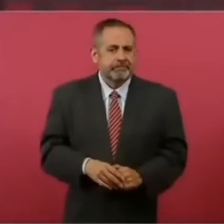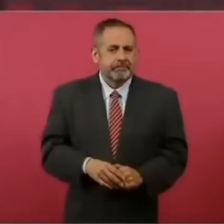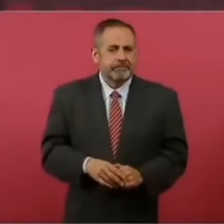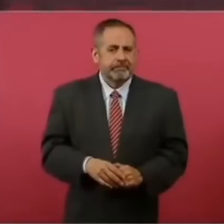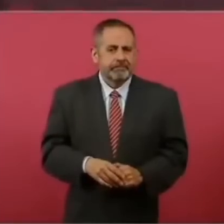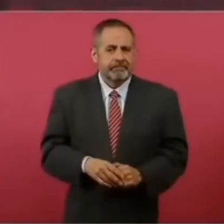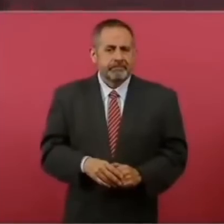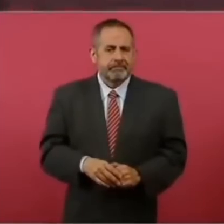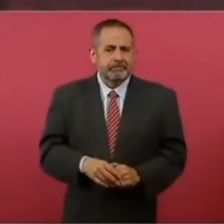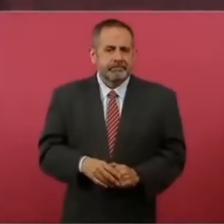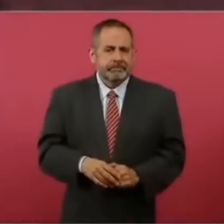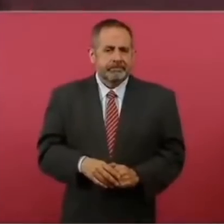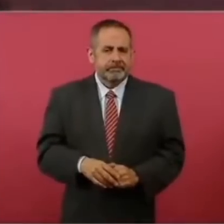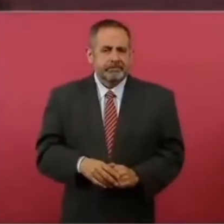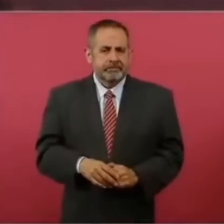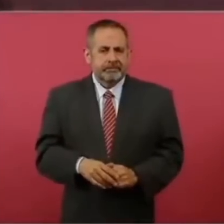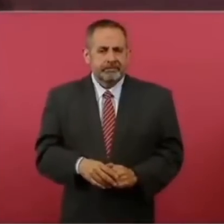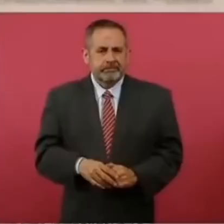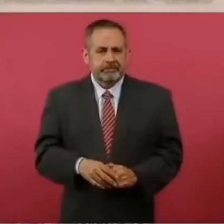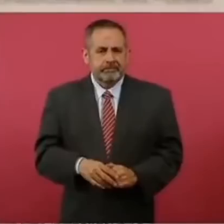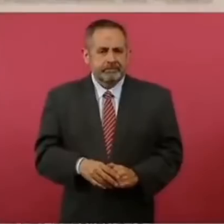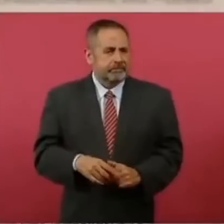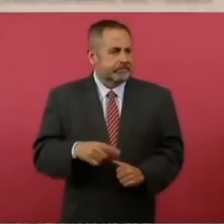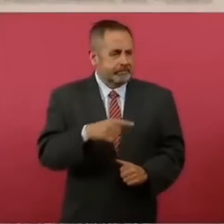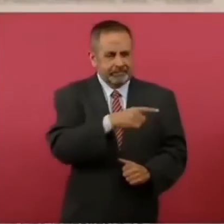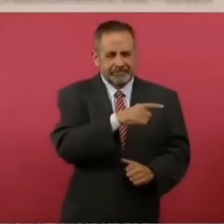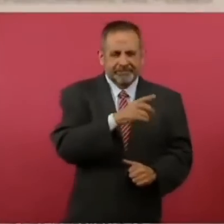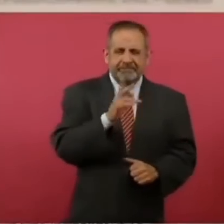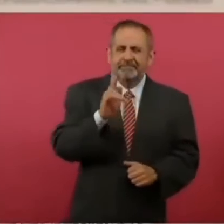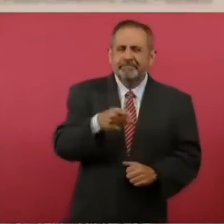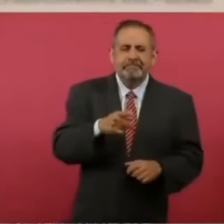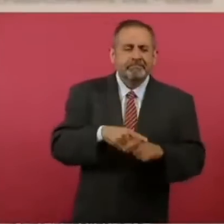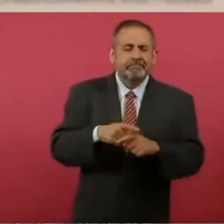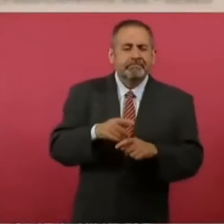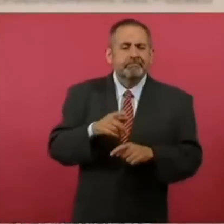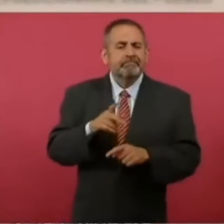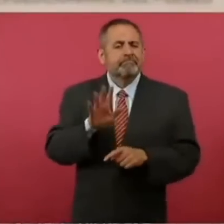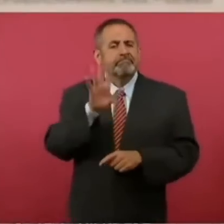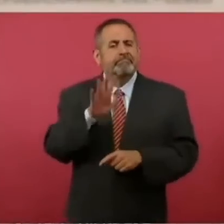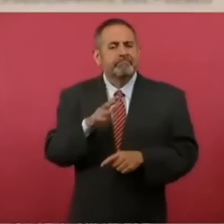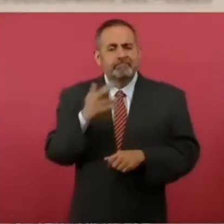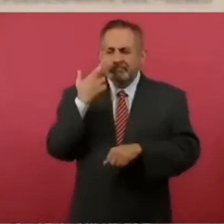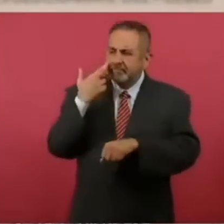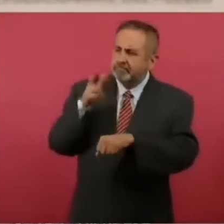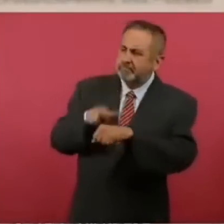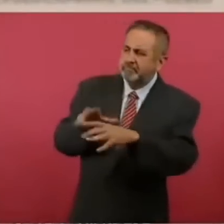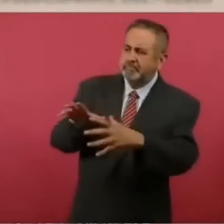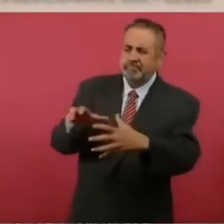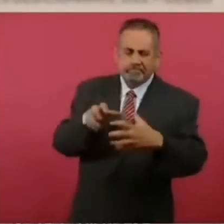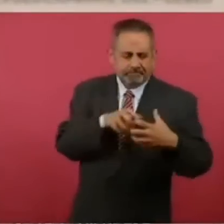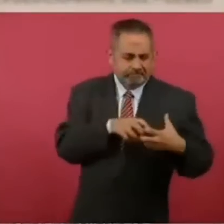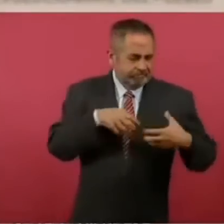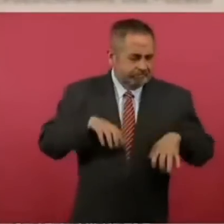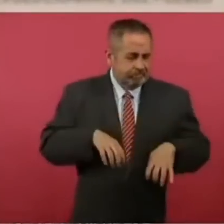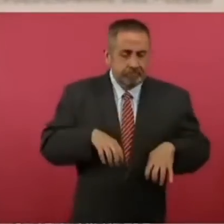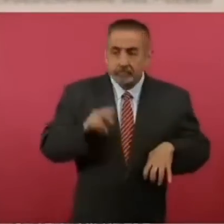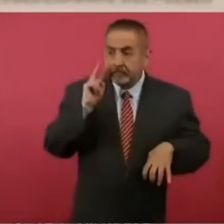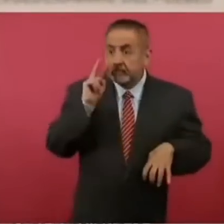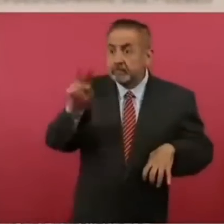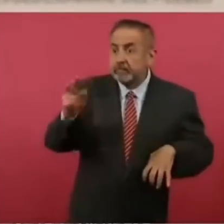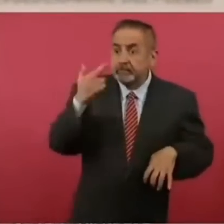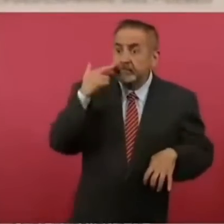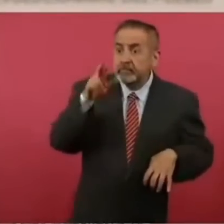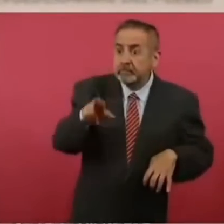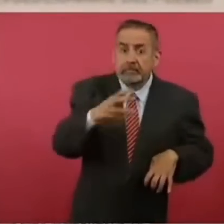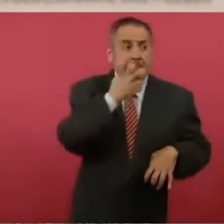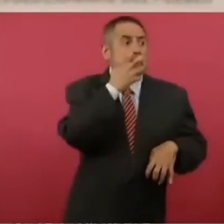que empieza a gritar, al ladrón, al ladrón, al ladrón. Se roba una bolsa y empieza a gritar, al